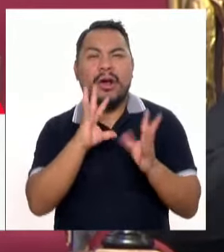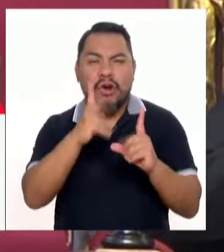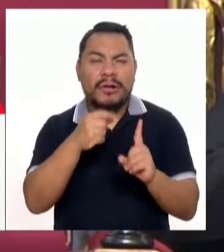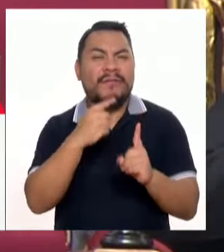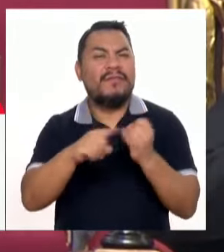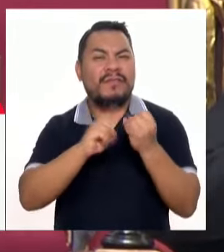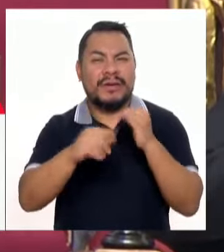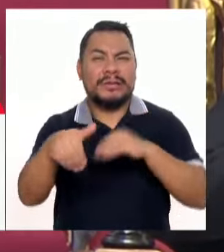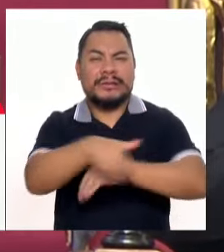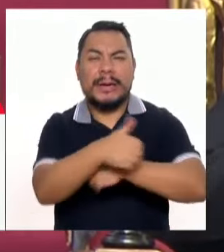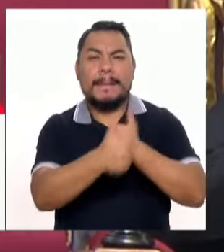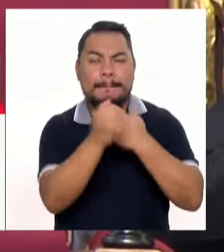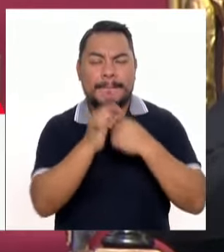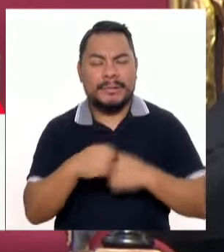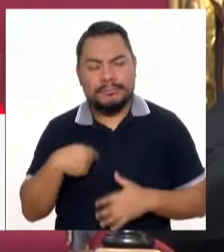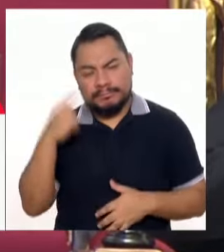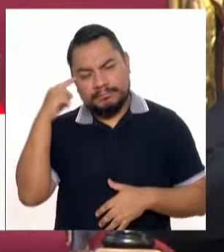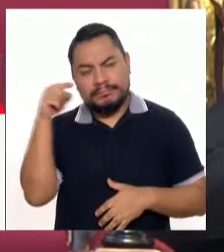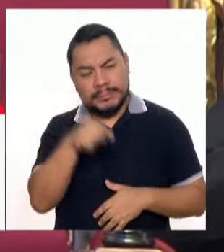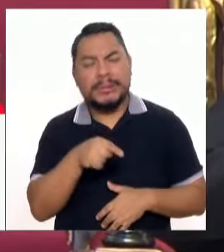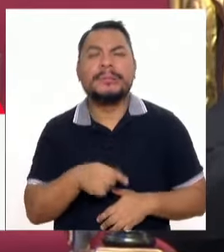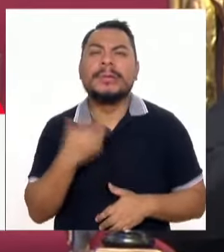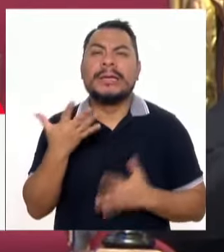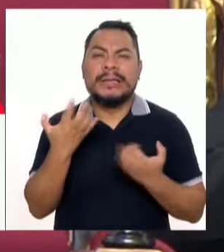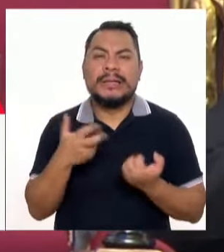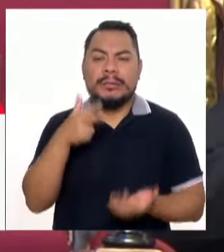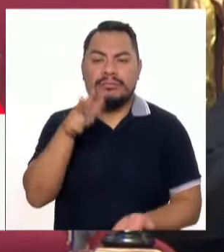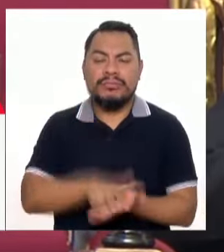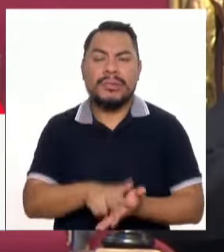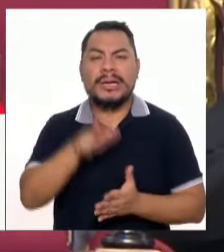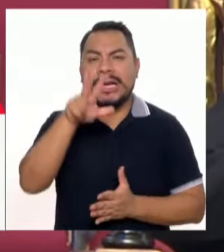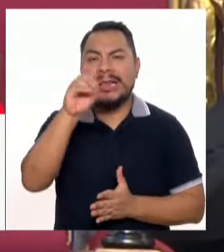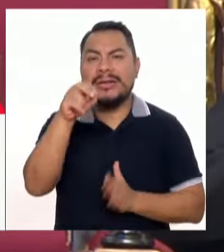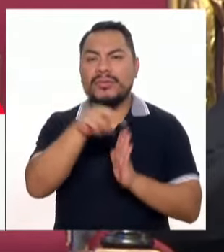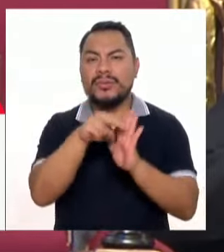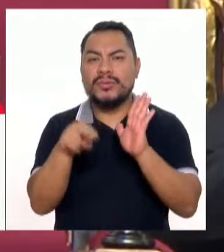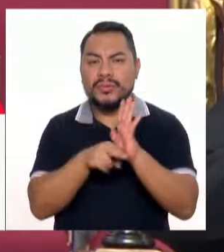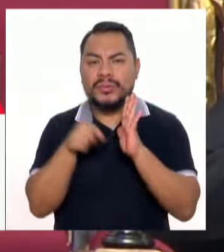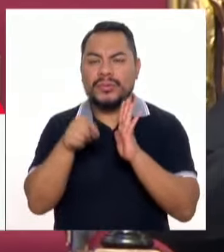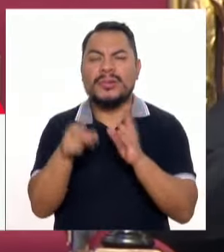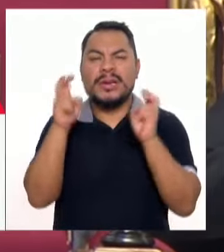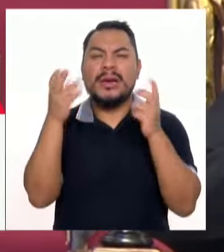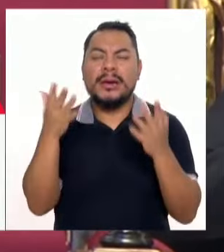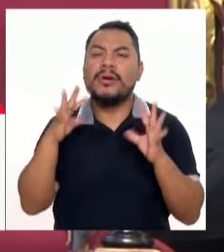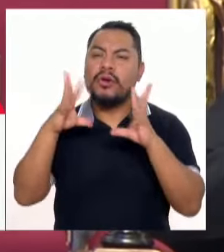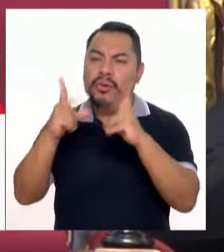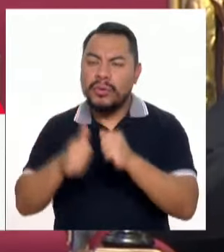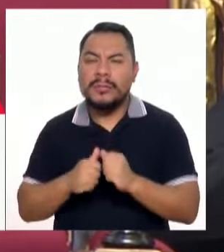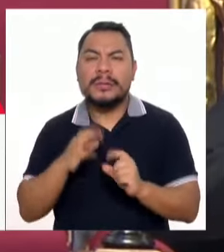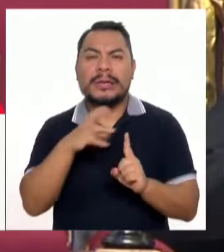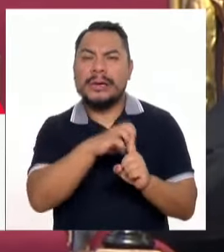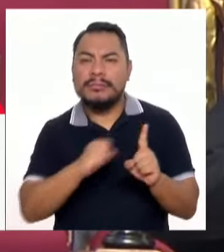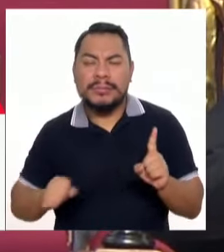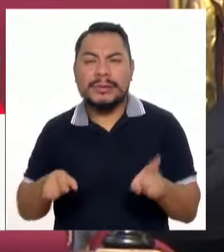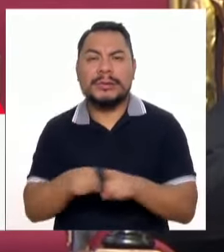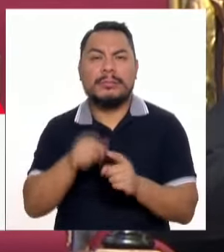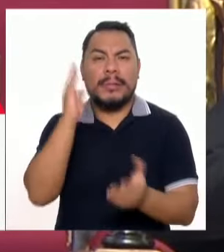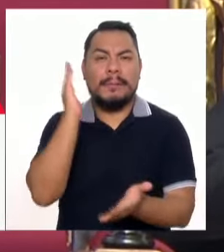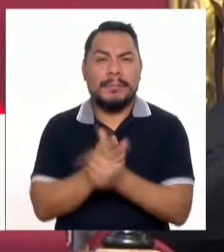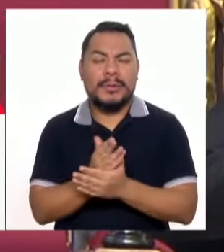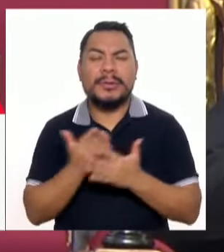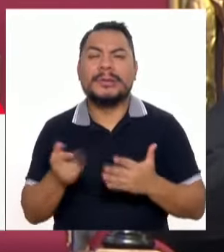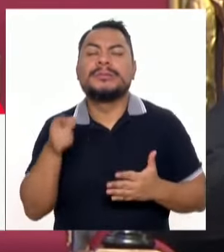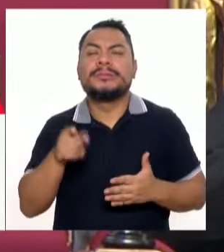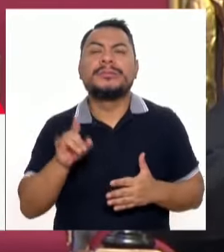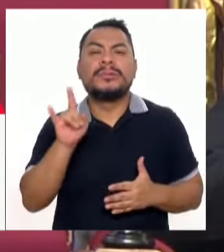30 normas, entre ellas las que están referidas a delitos de robo, hurto y la penalización